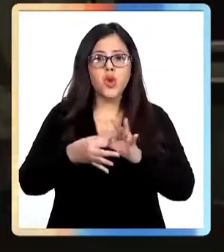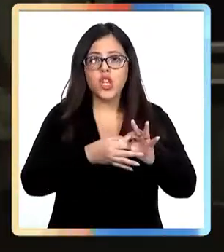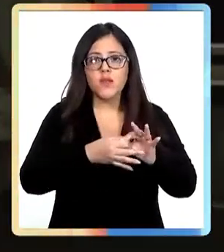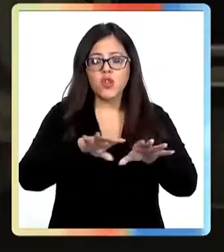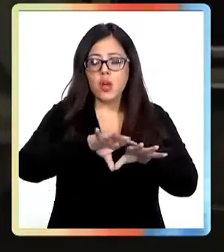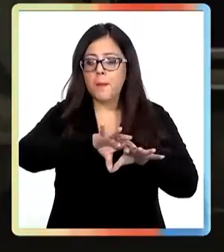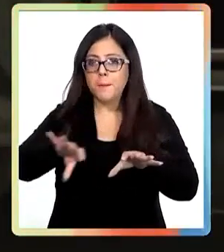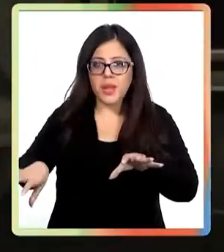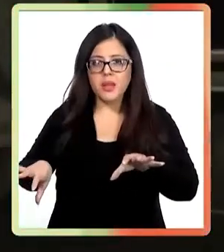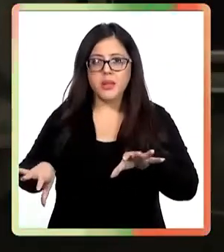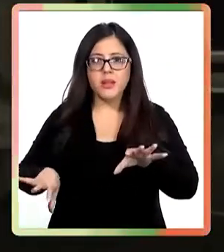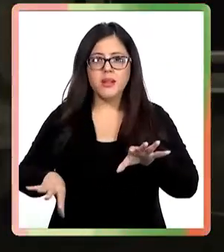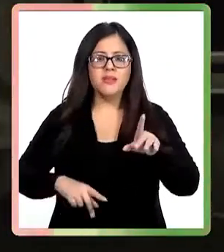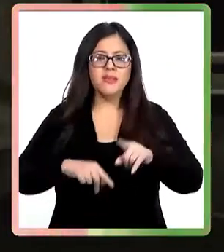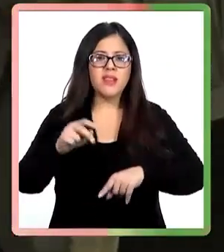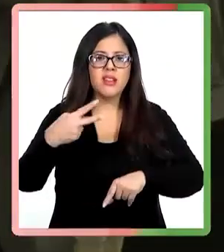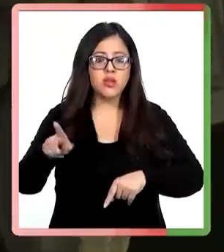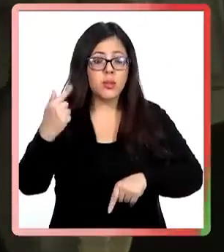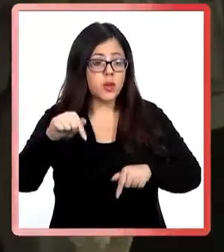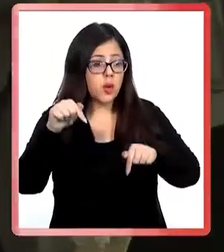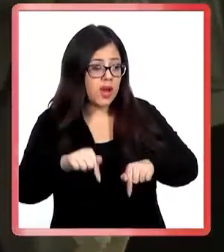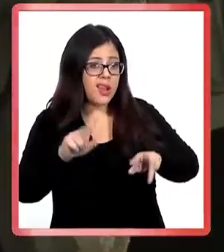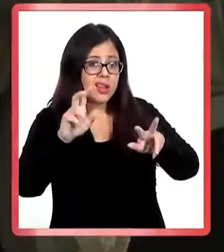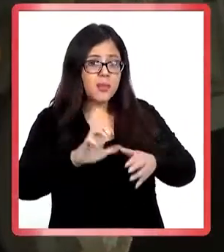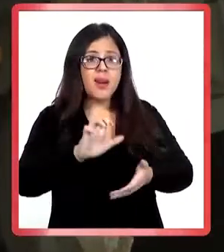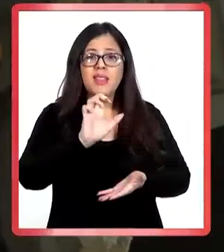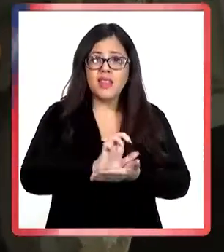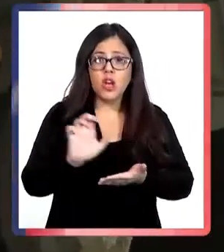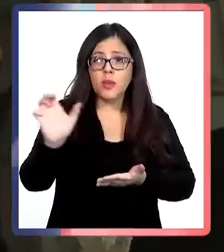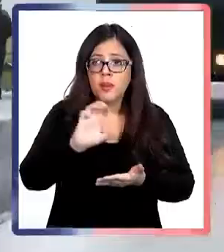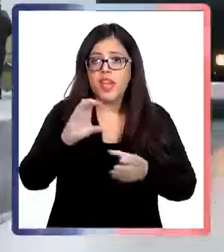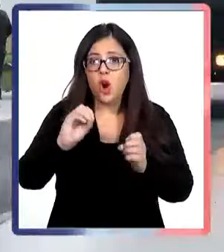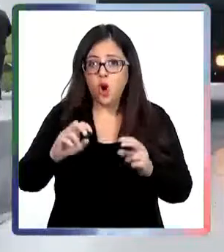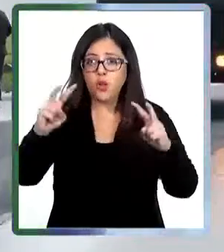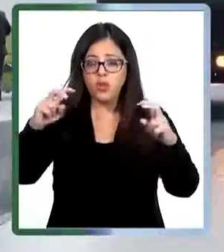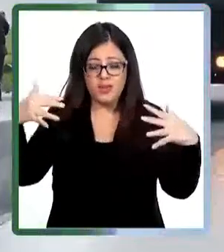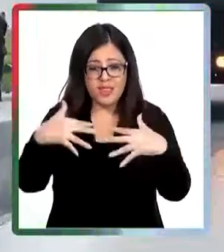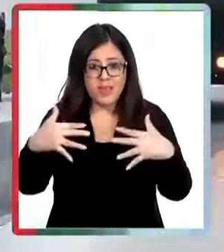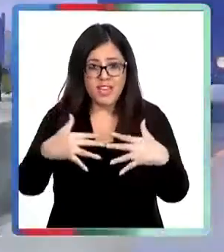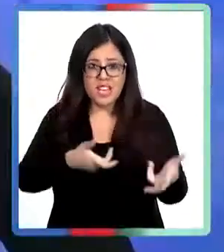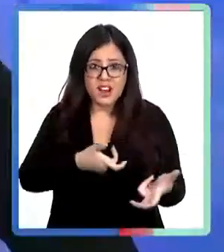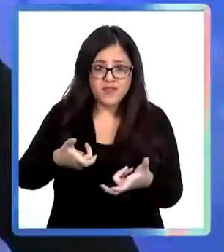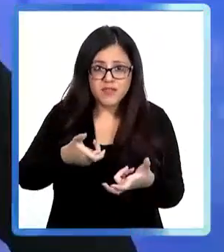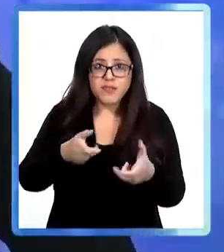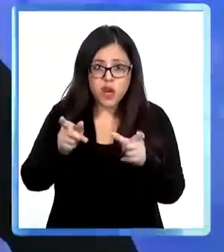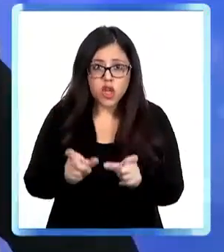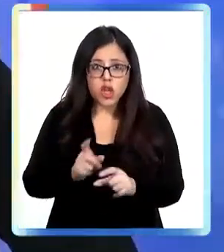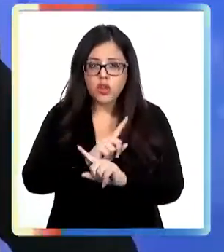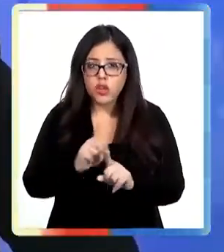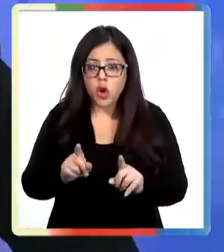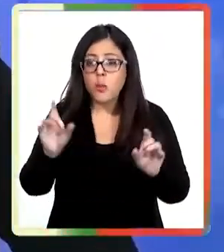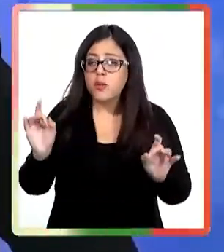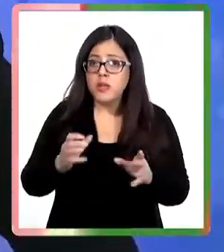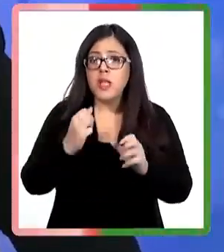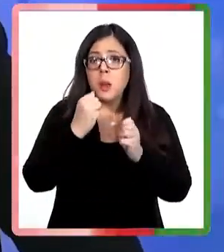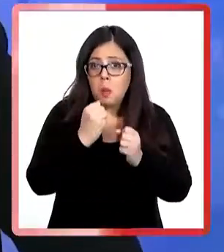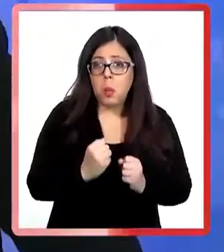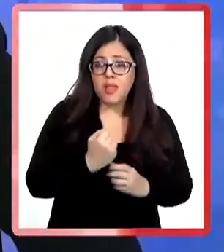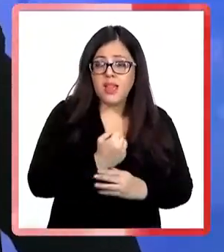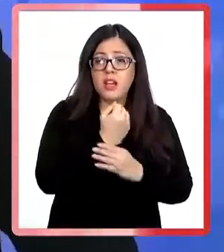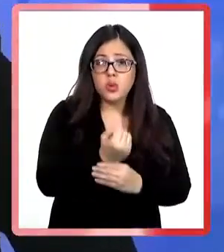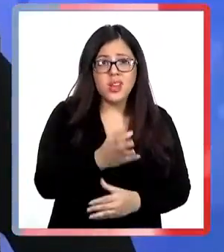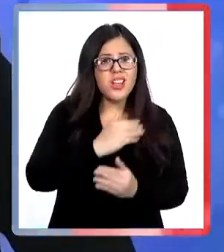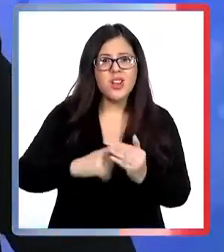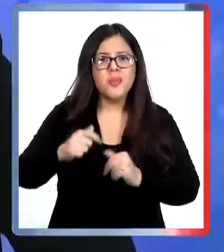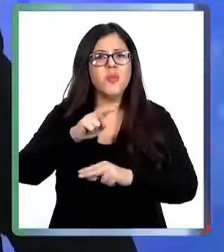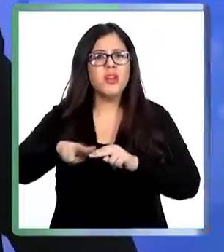no pasa por decretar estado de sitio o decir tienen que haber más militares. Eso te podrá tapar, parchar por un rato, pero ya lo hemos hecho. Es lo